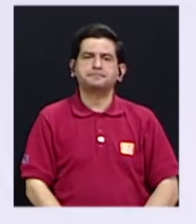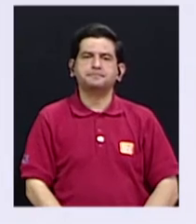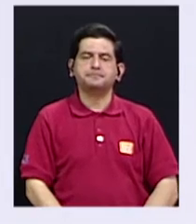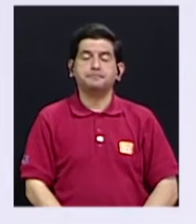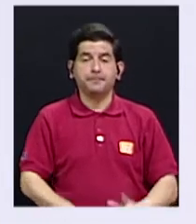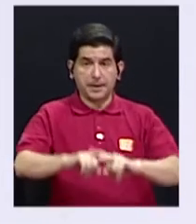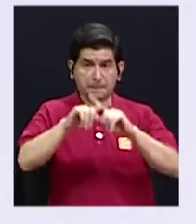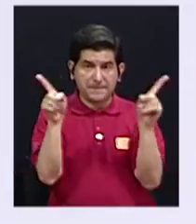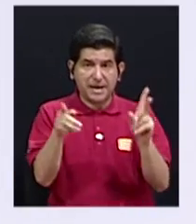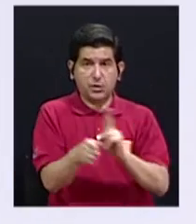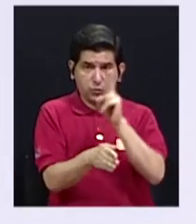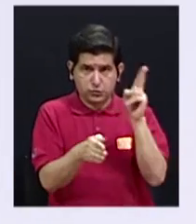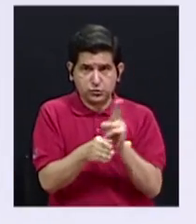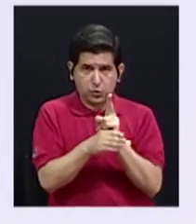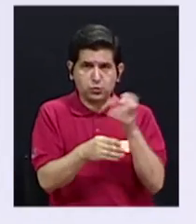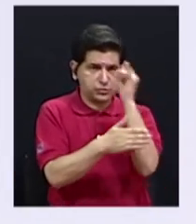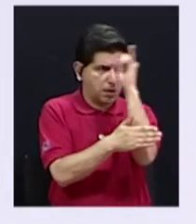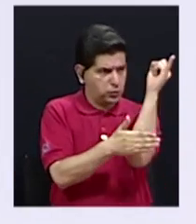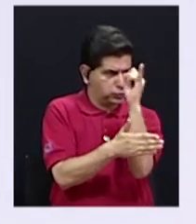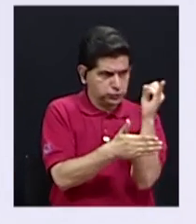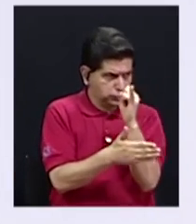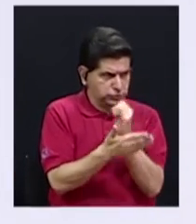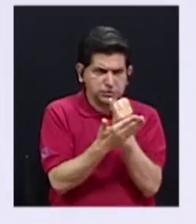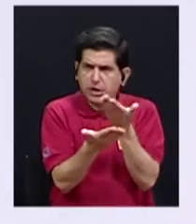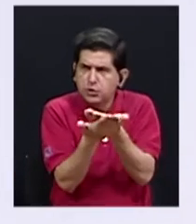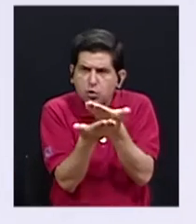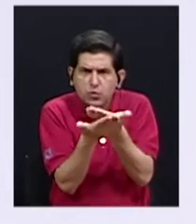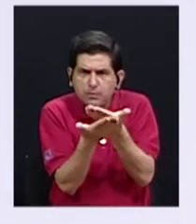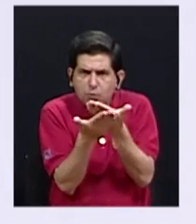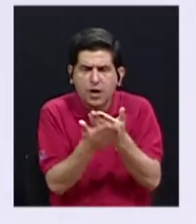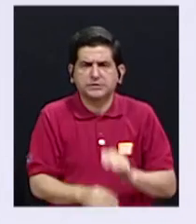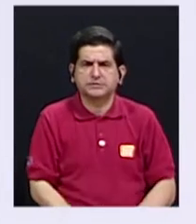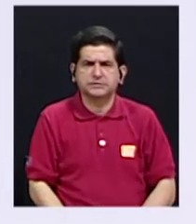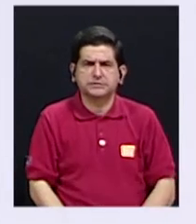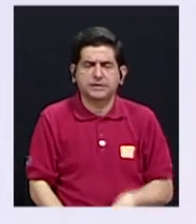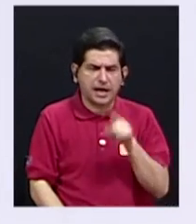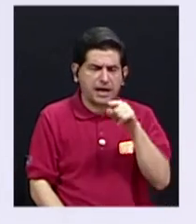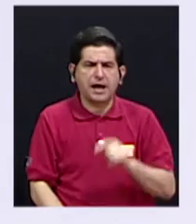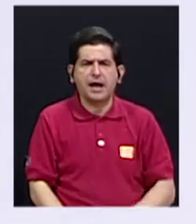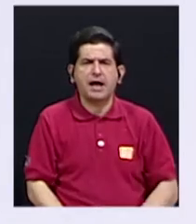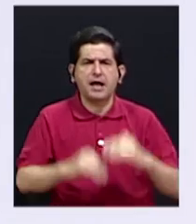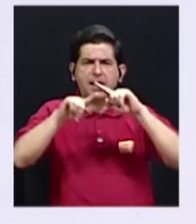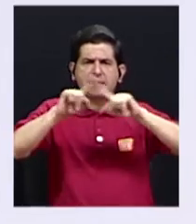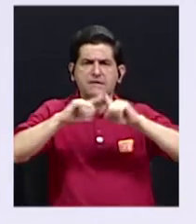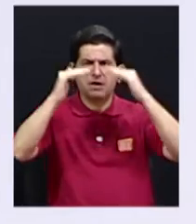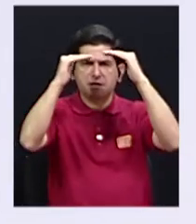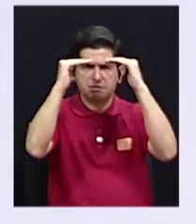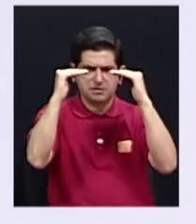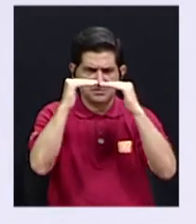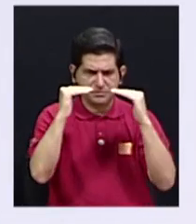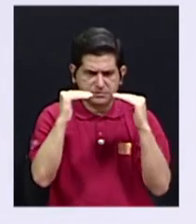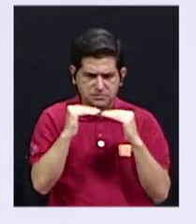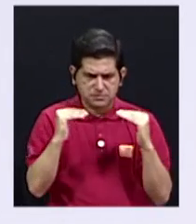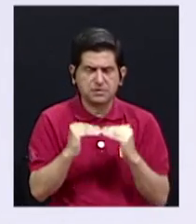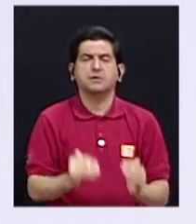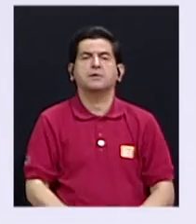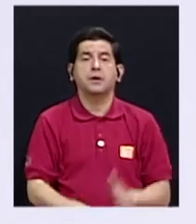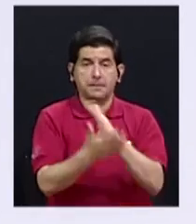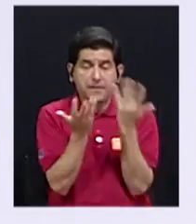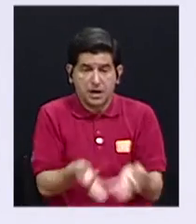sin embargo se utiliza un diseño muestral probabilístico estratificado la gran parte de